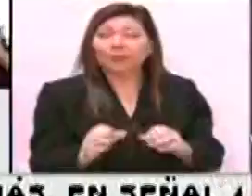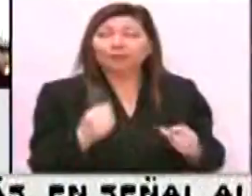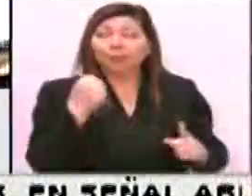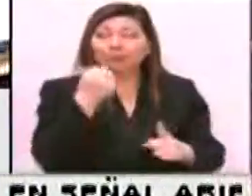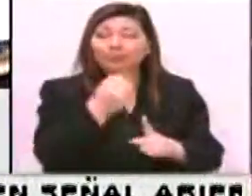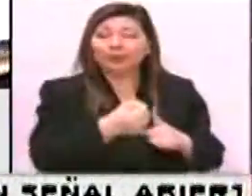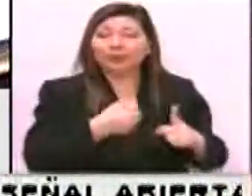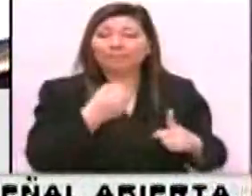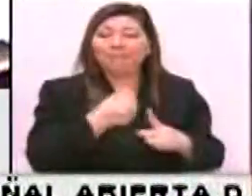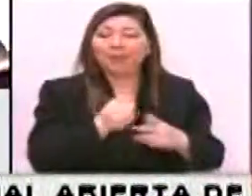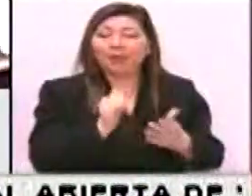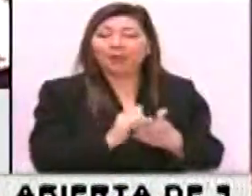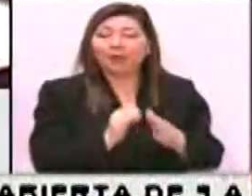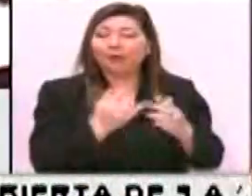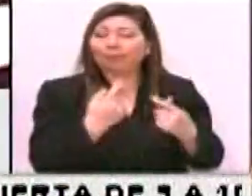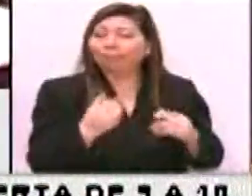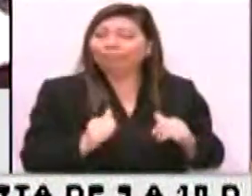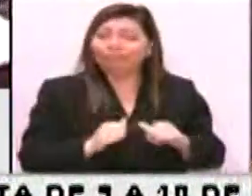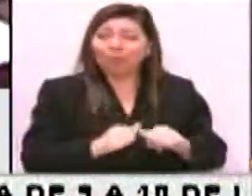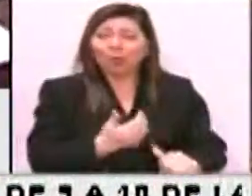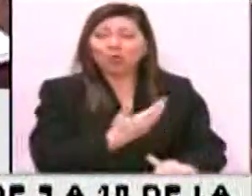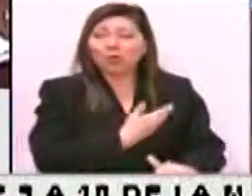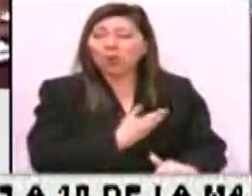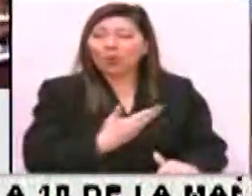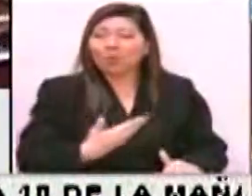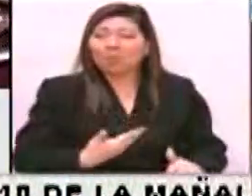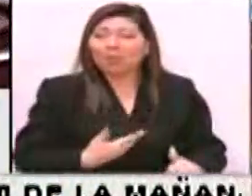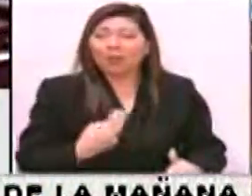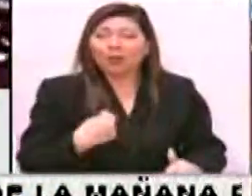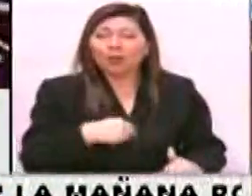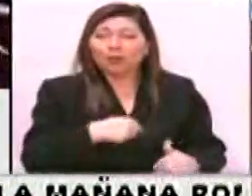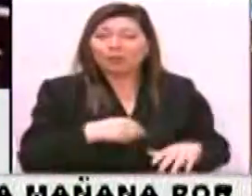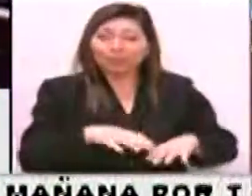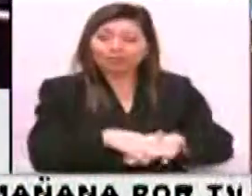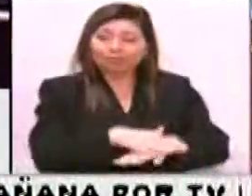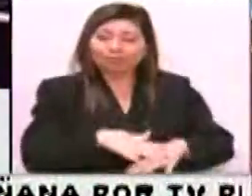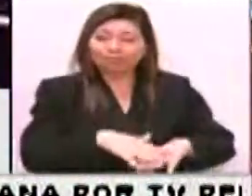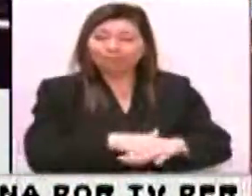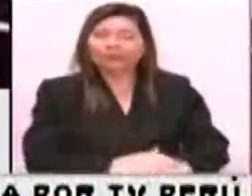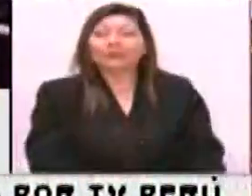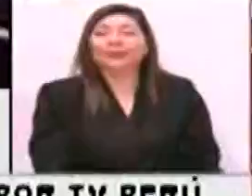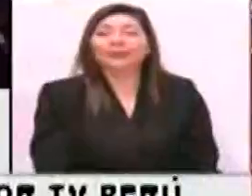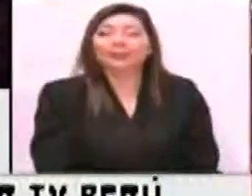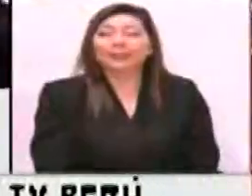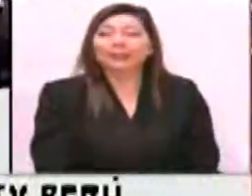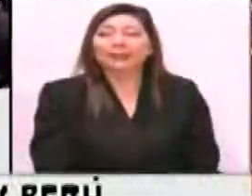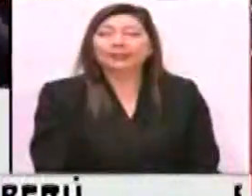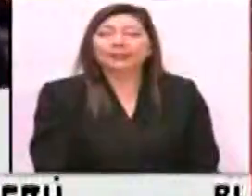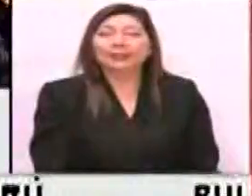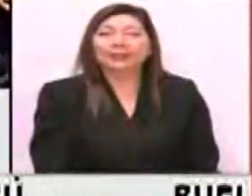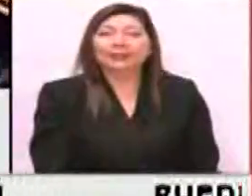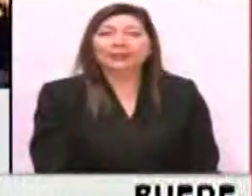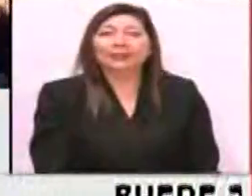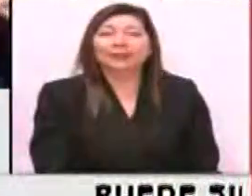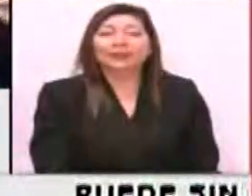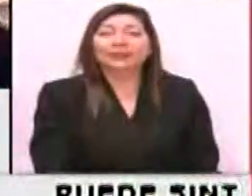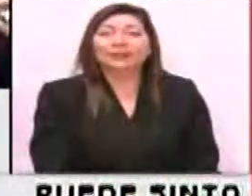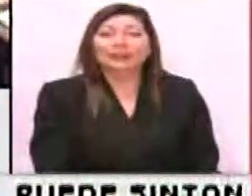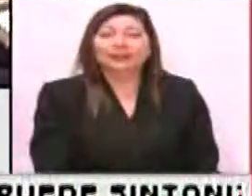lucha para que no se perpetuara un gobierno que nosotros calificábamos de dictatorial.